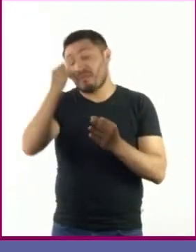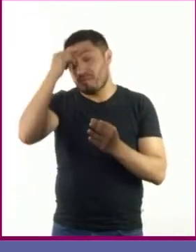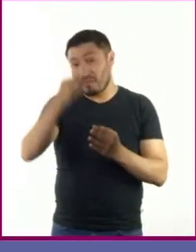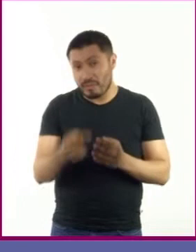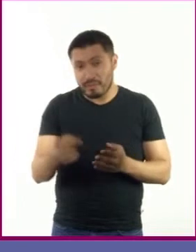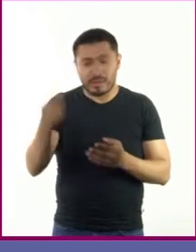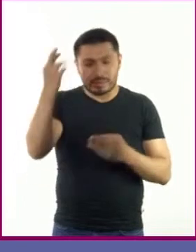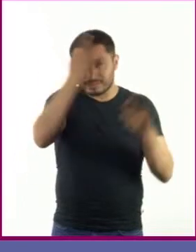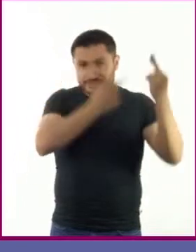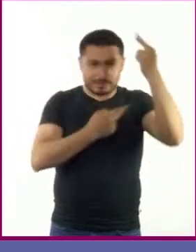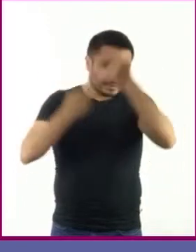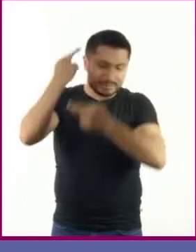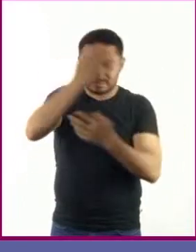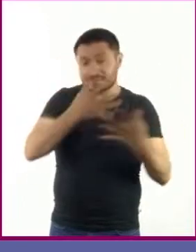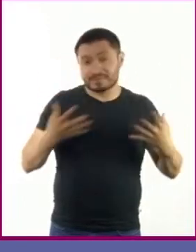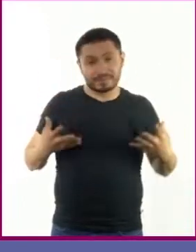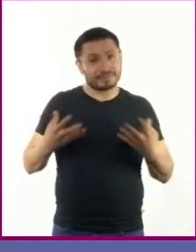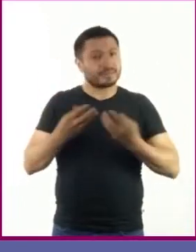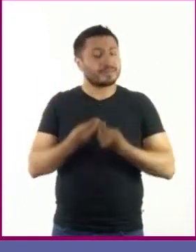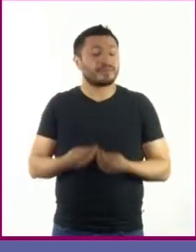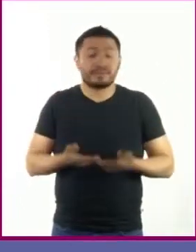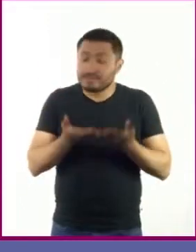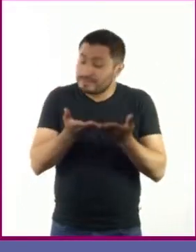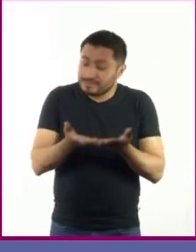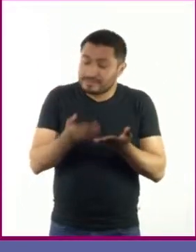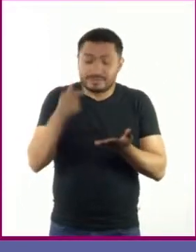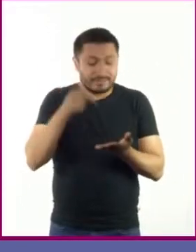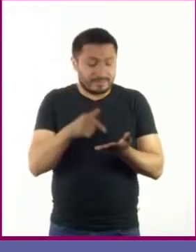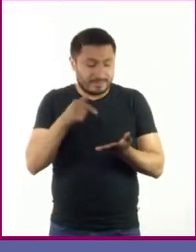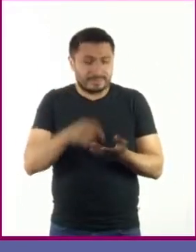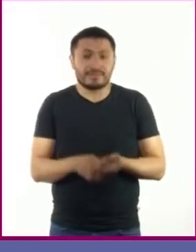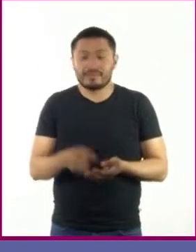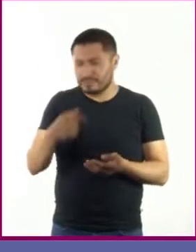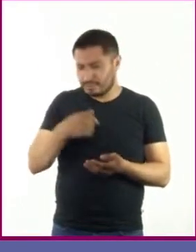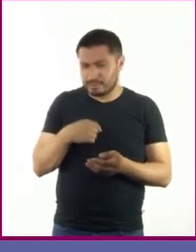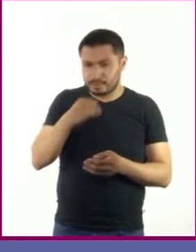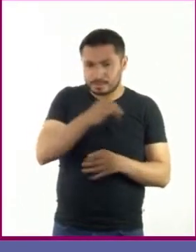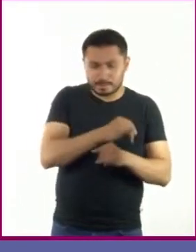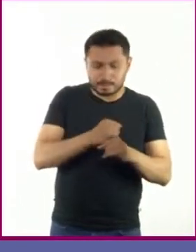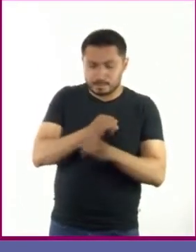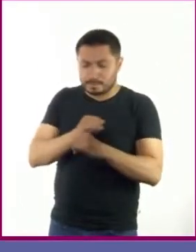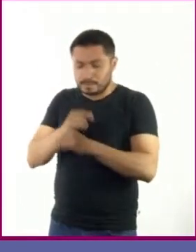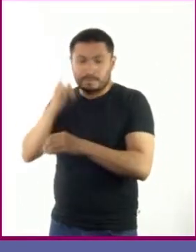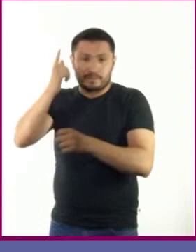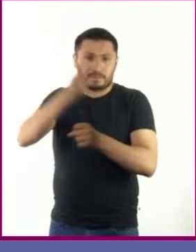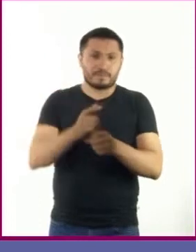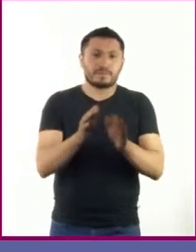la revisión colaborativa. Estuve investigando y encontré un libro que puede ser de utilidad.